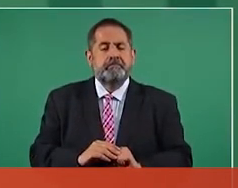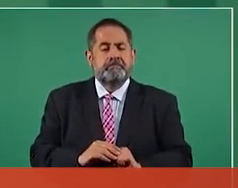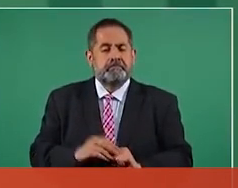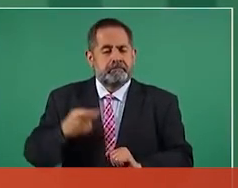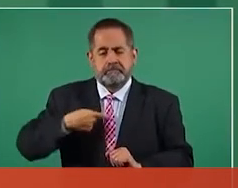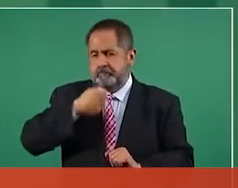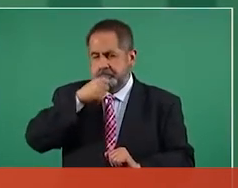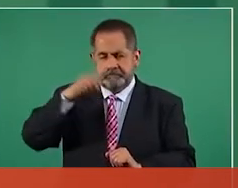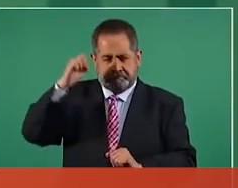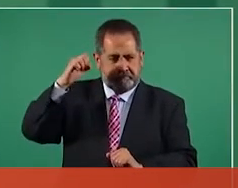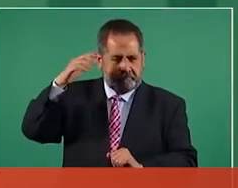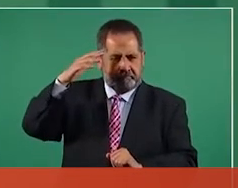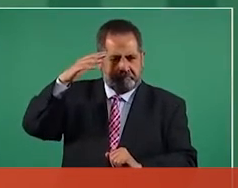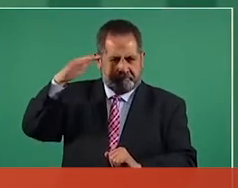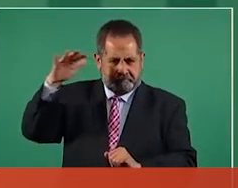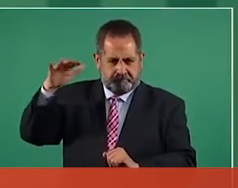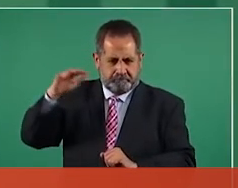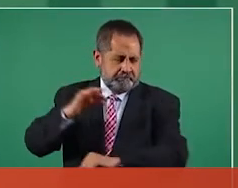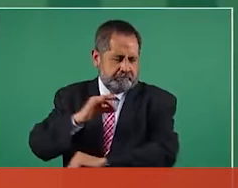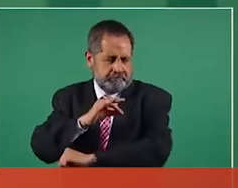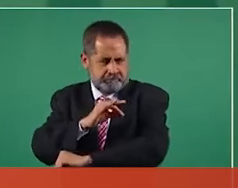el adulto mayor